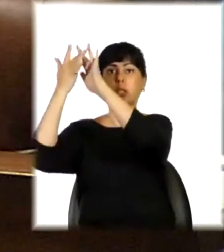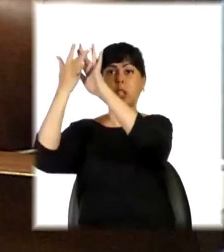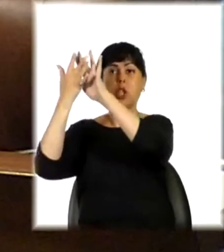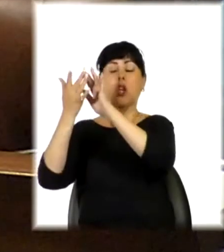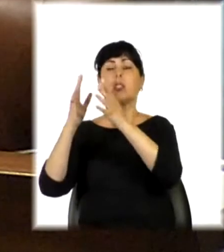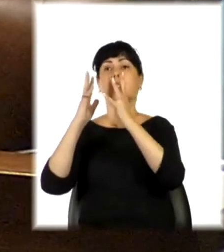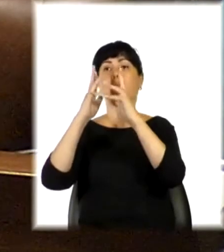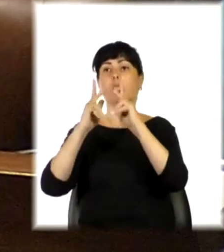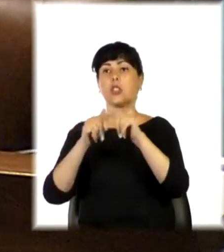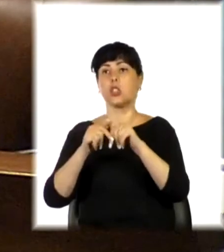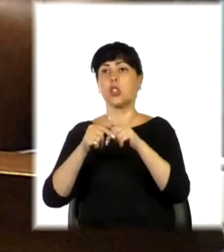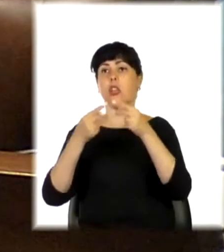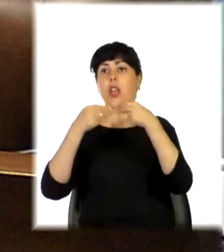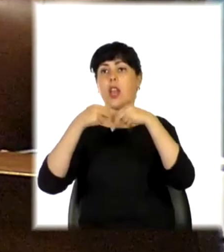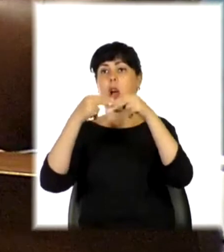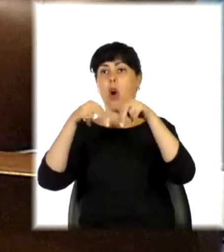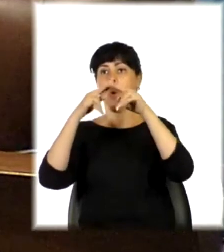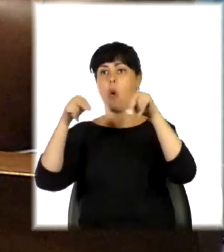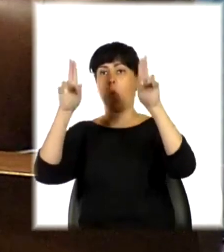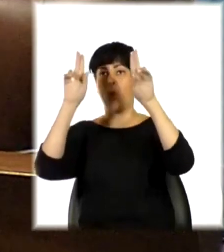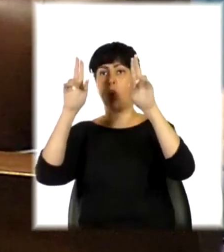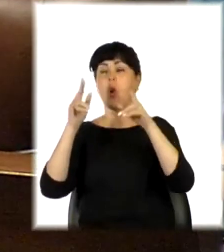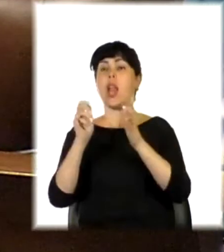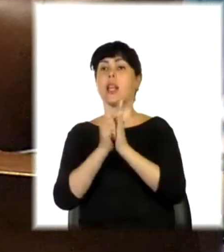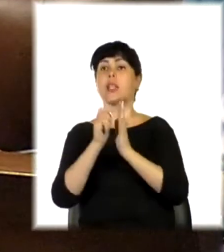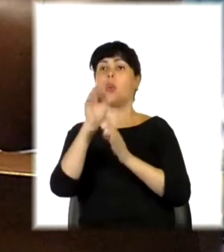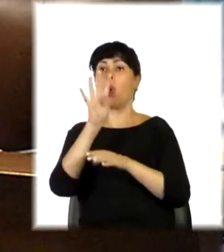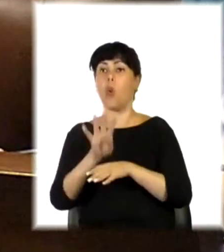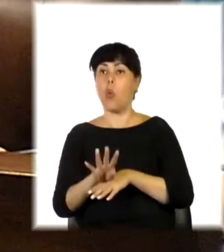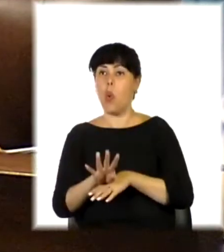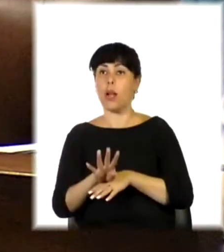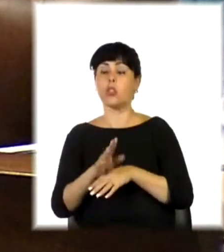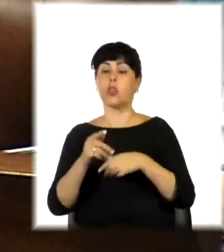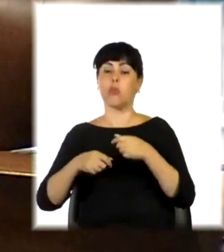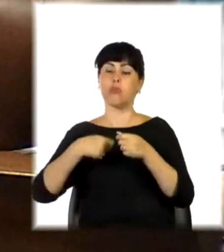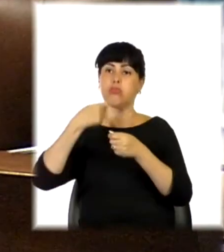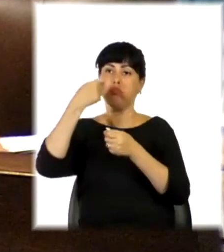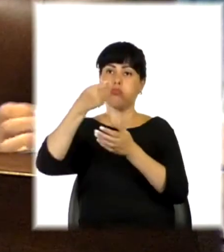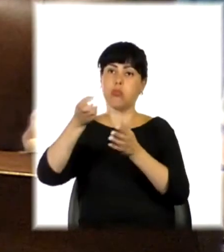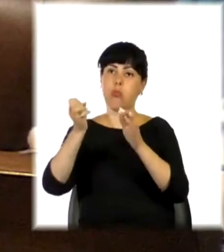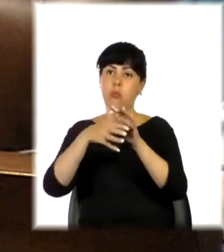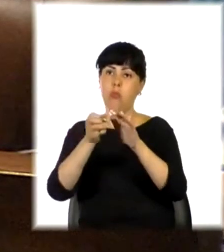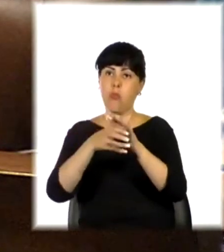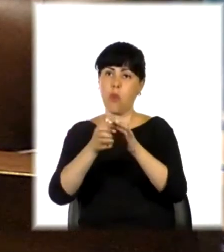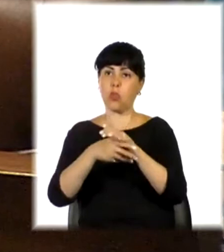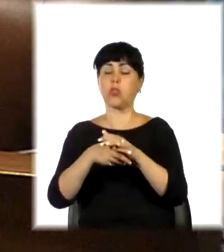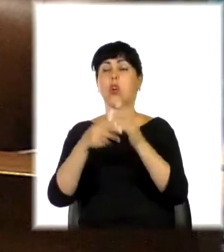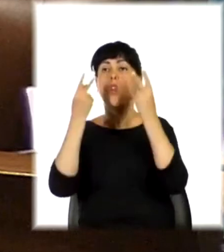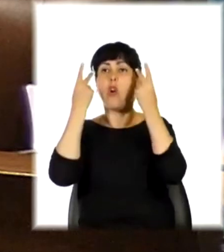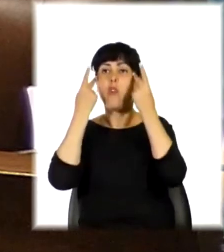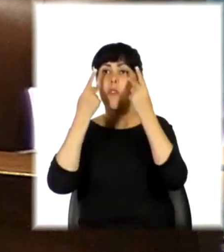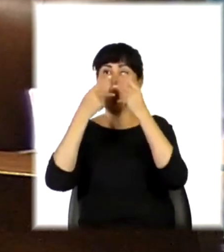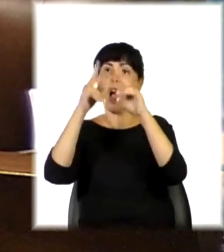de naciones unidas el artículo 4 se fija al adelanto de fondos que se realizará por que comprenden a la misión